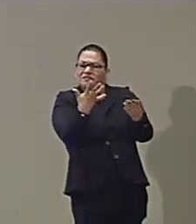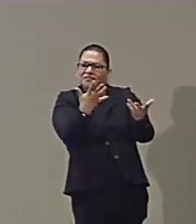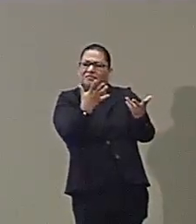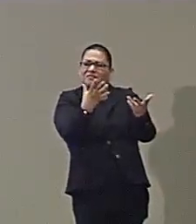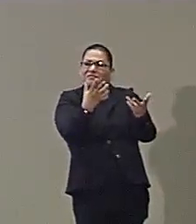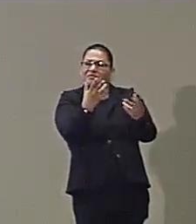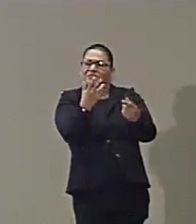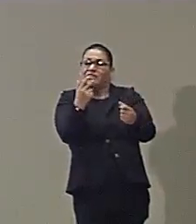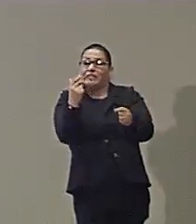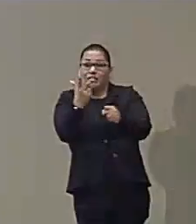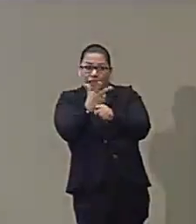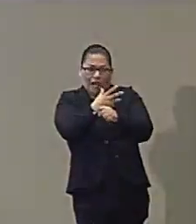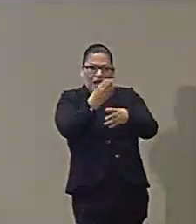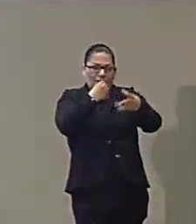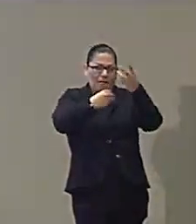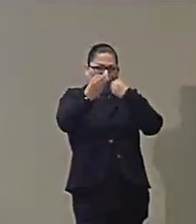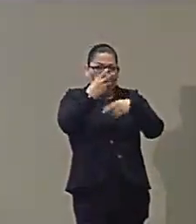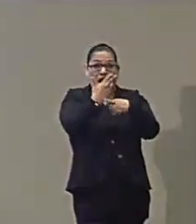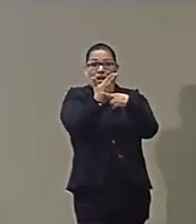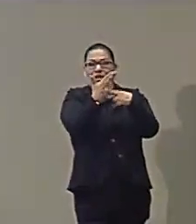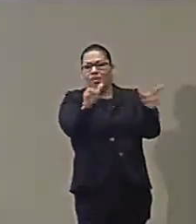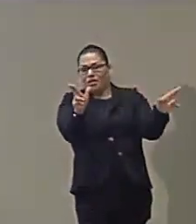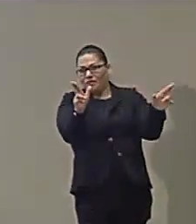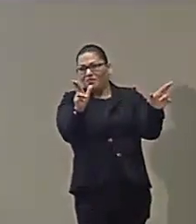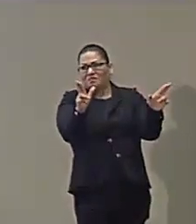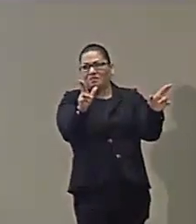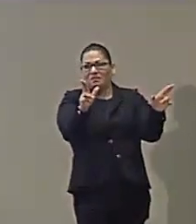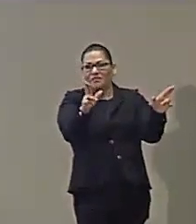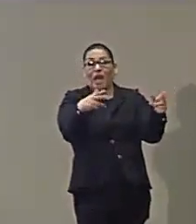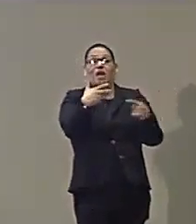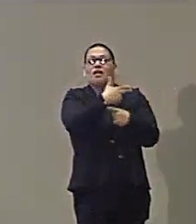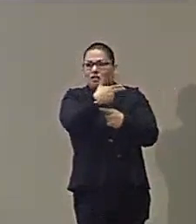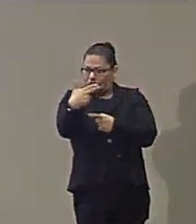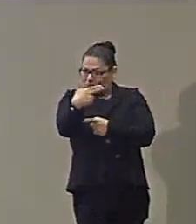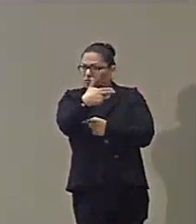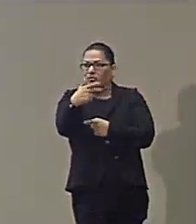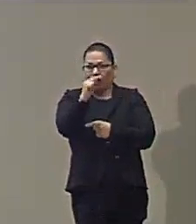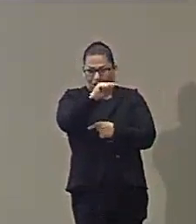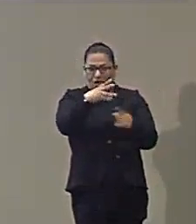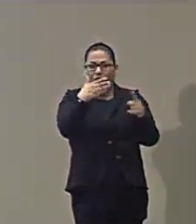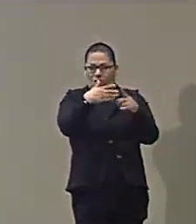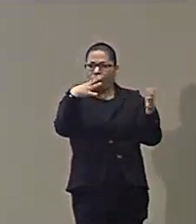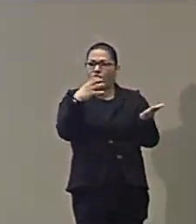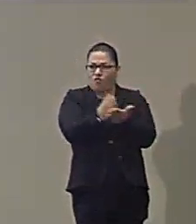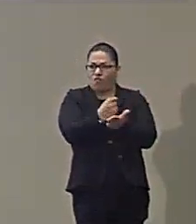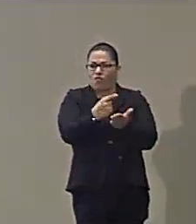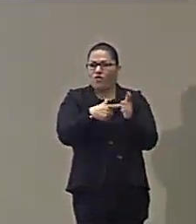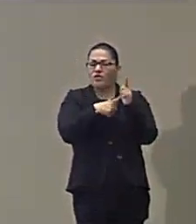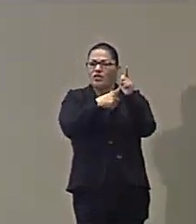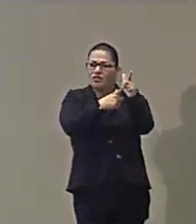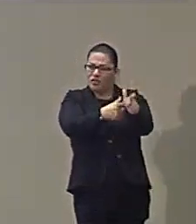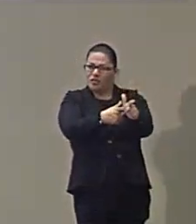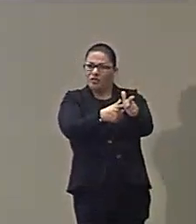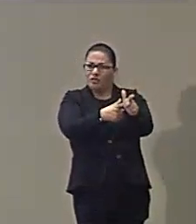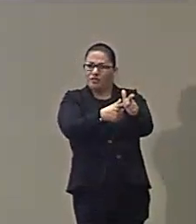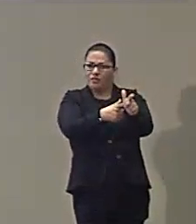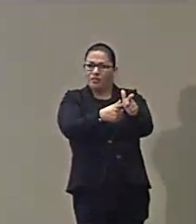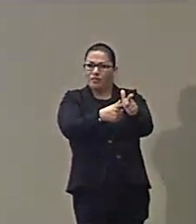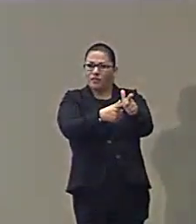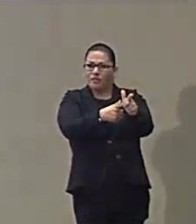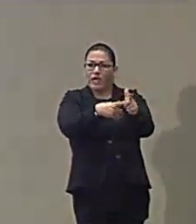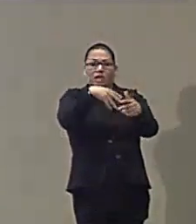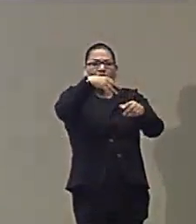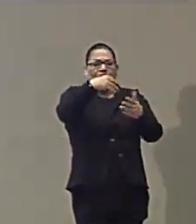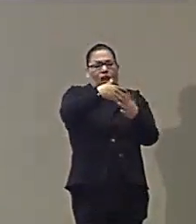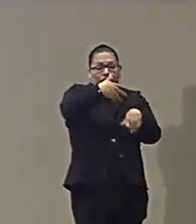cámaras gastronómicas de los restauranteros con los hoteleros y hemos logrado avanzar sustancialmente en las cifras